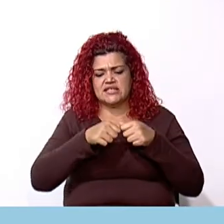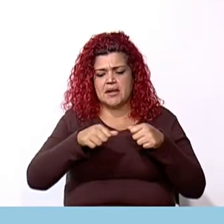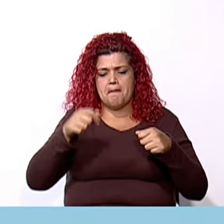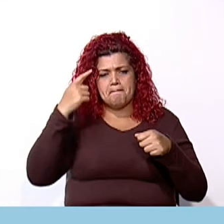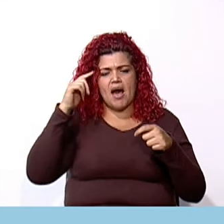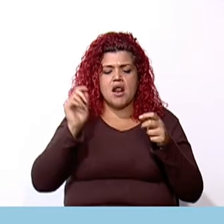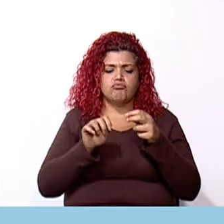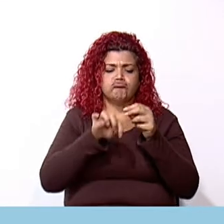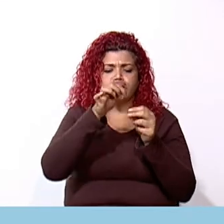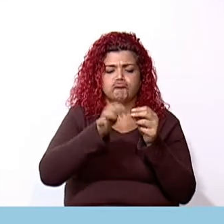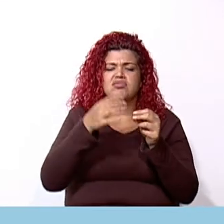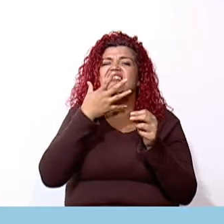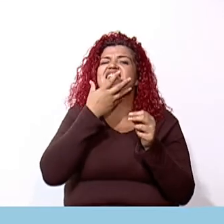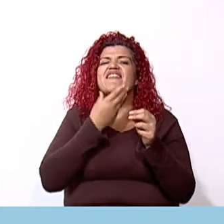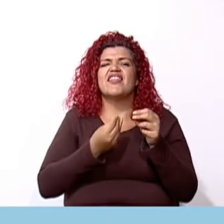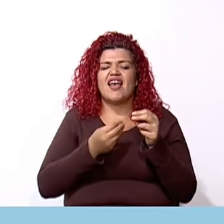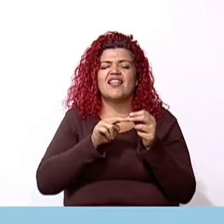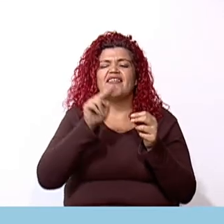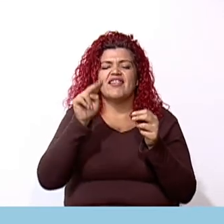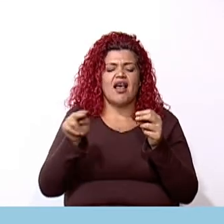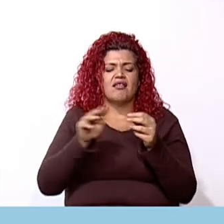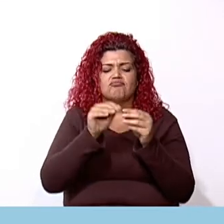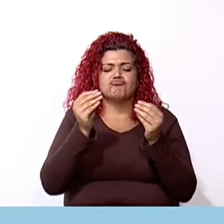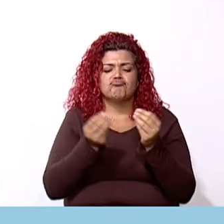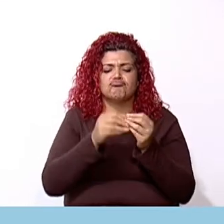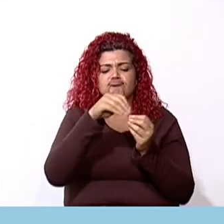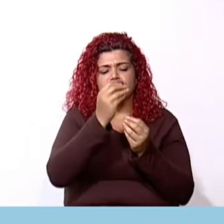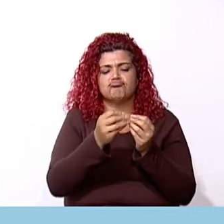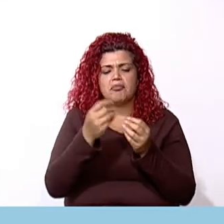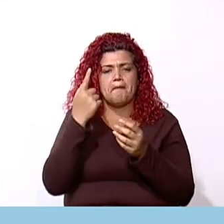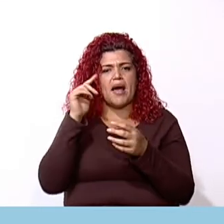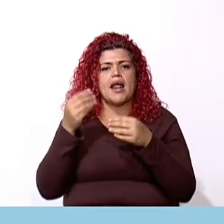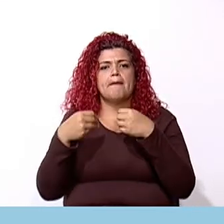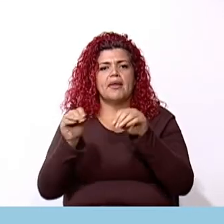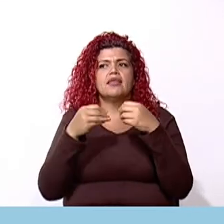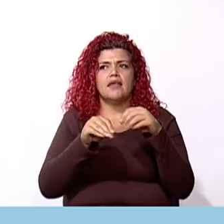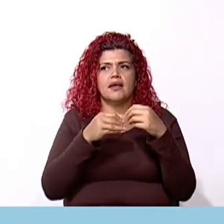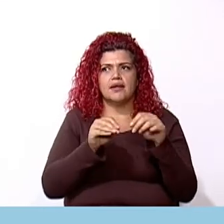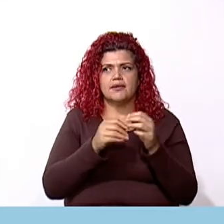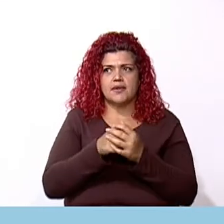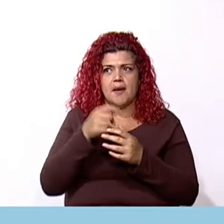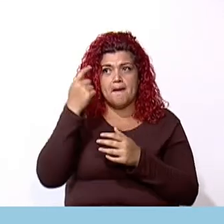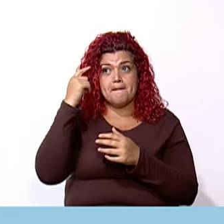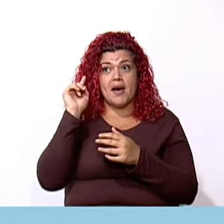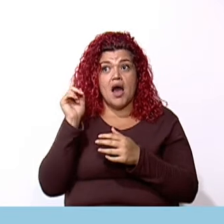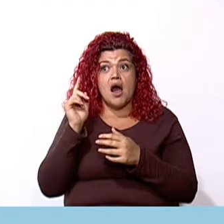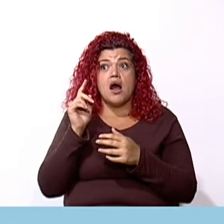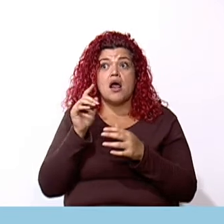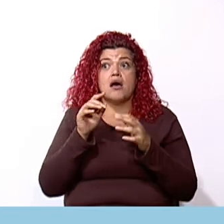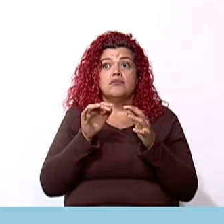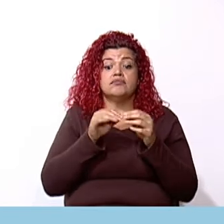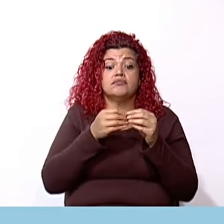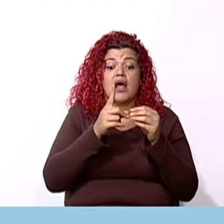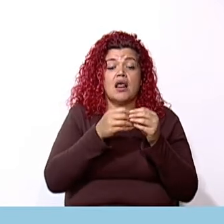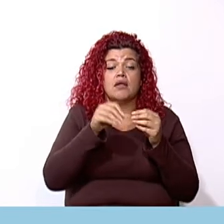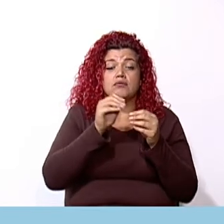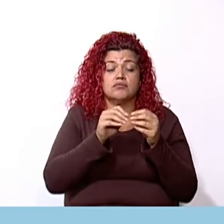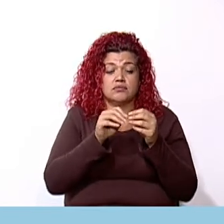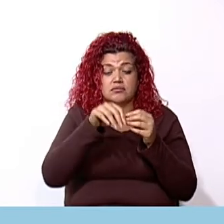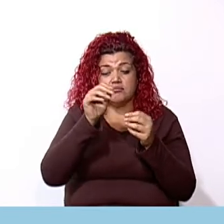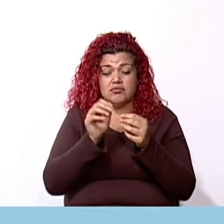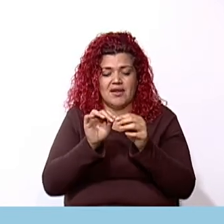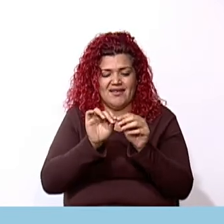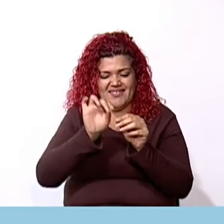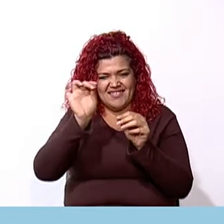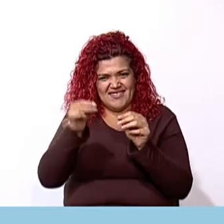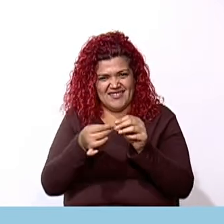unos lazos navideños con el objetivo de venderlos. Para hacer cada lazo, ella usa 3 metros de